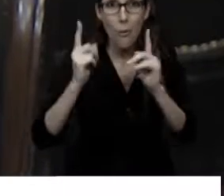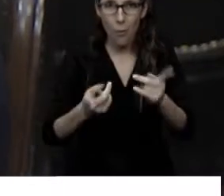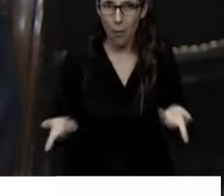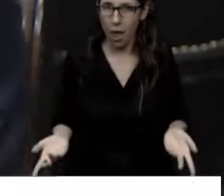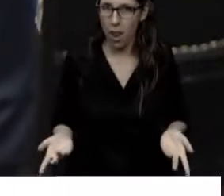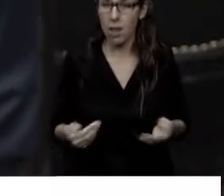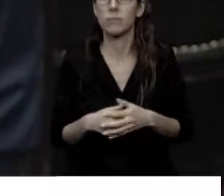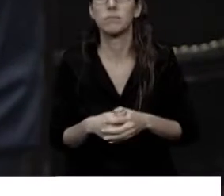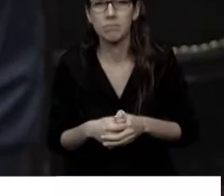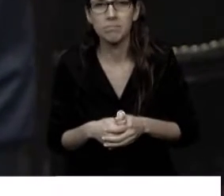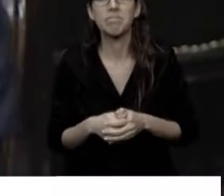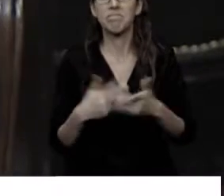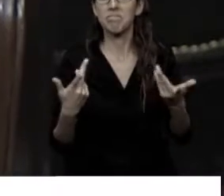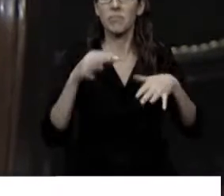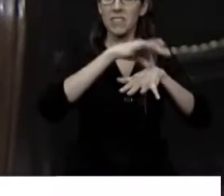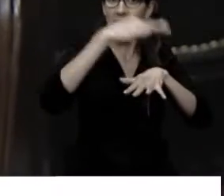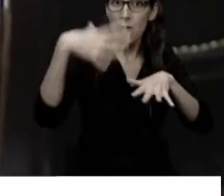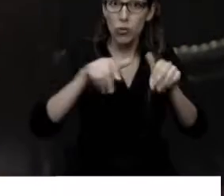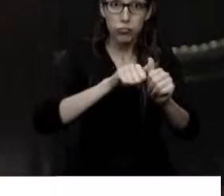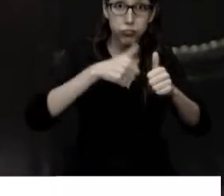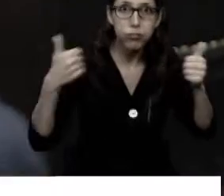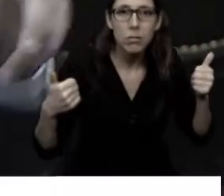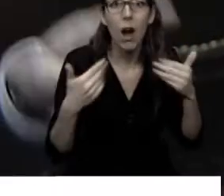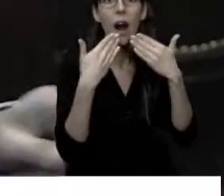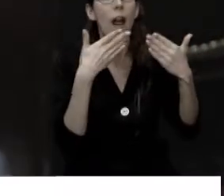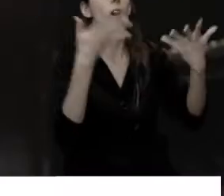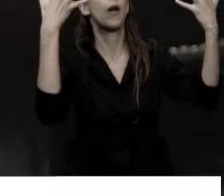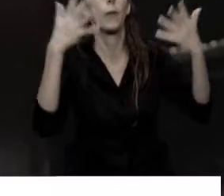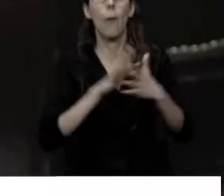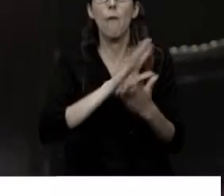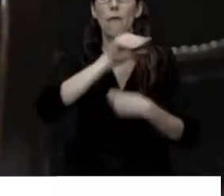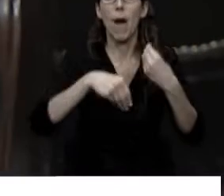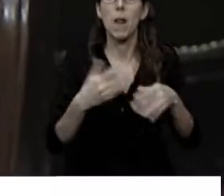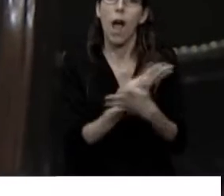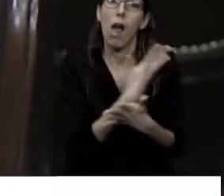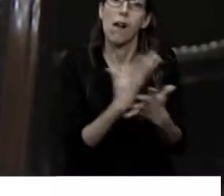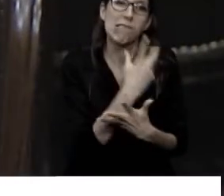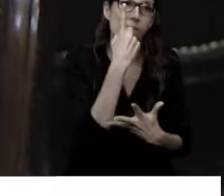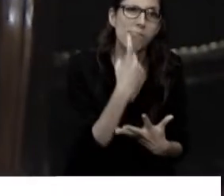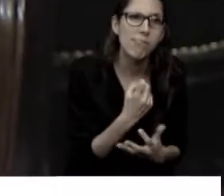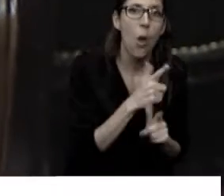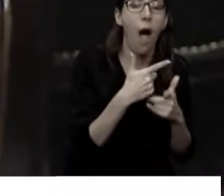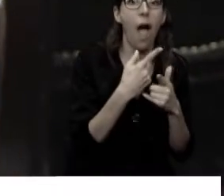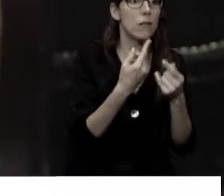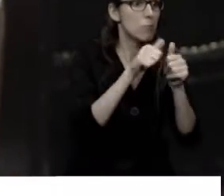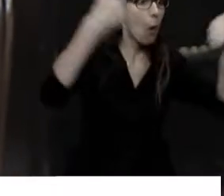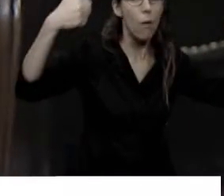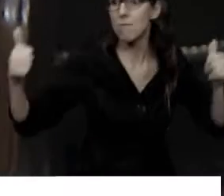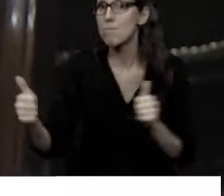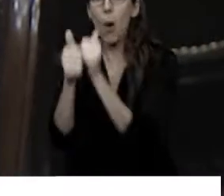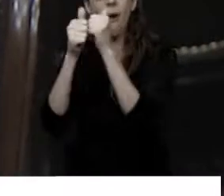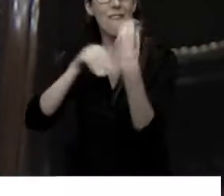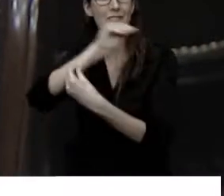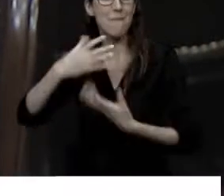divorcio vincular nos permitió que familias infelices se reconviertan en familias queridas y deseadas. Y el